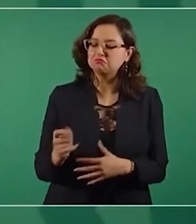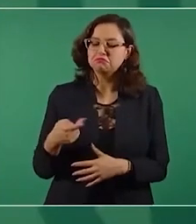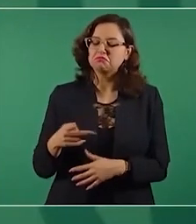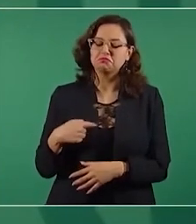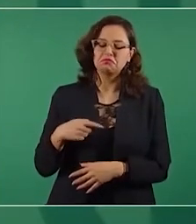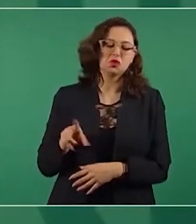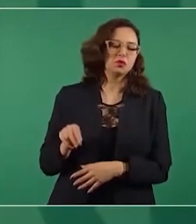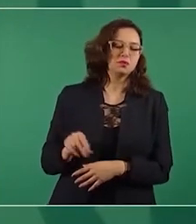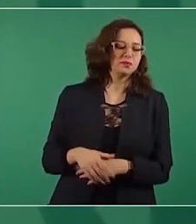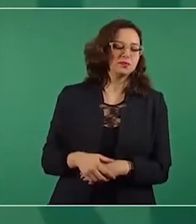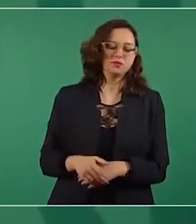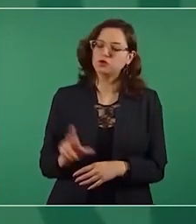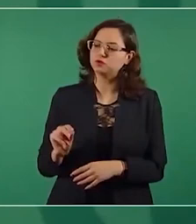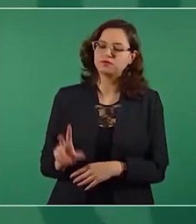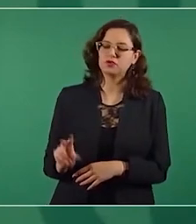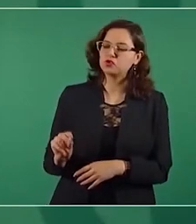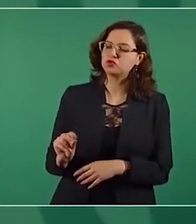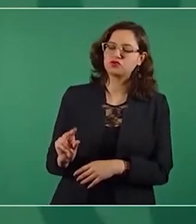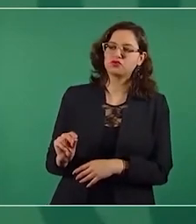Entonces,